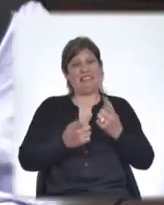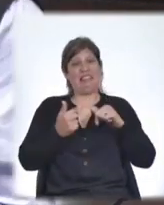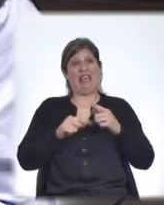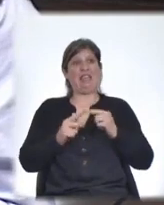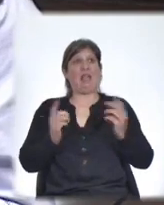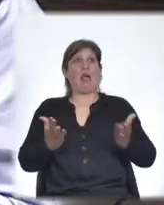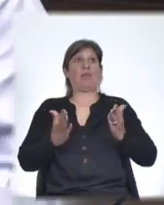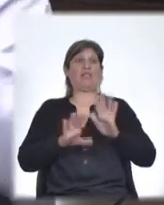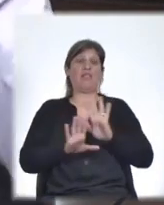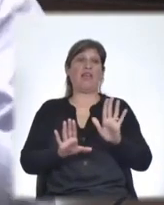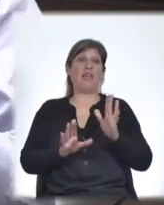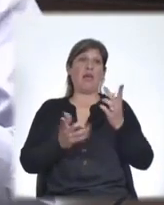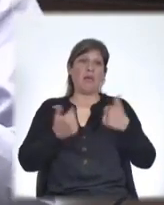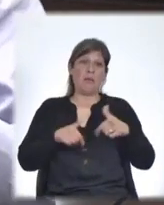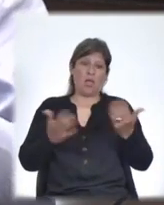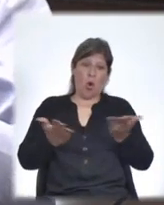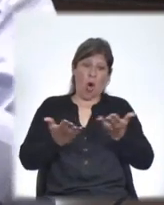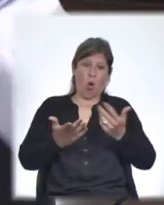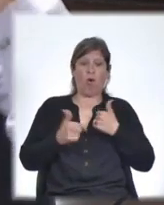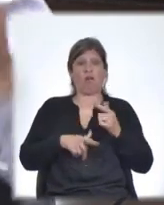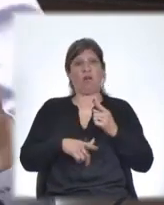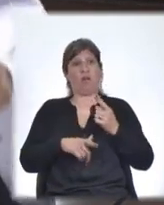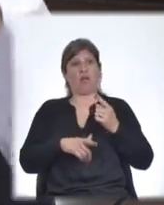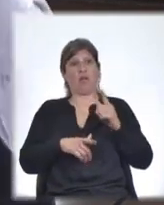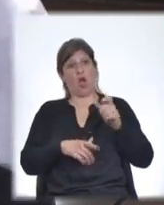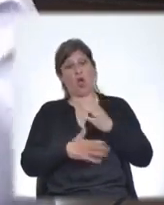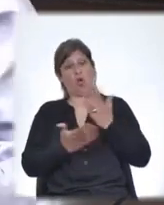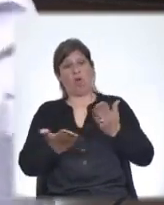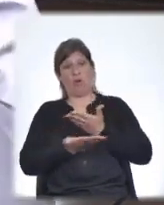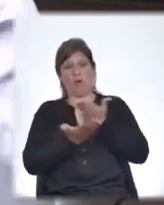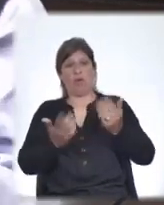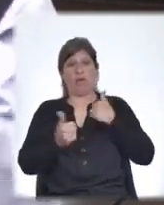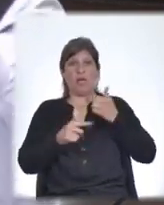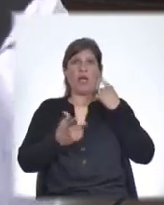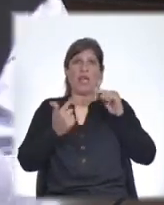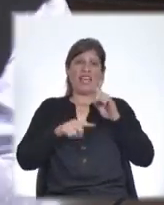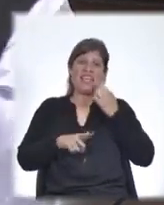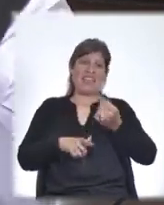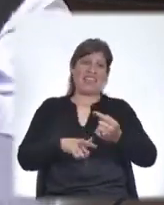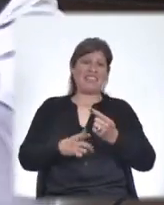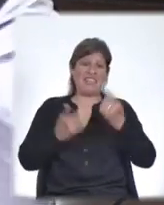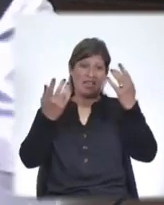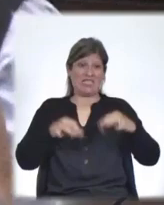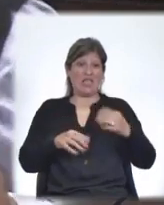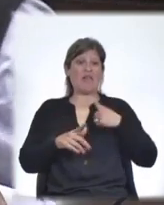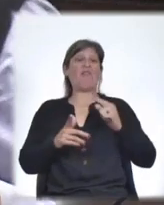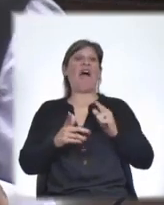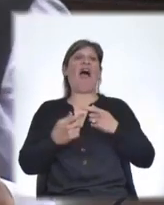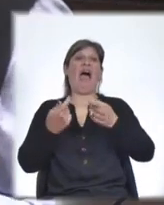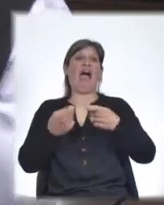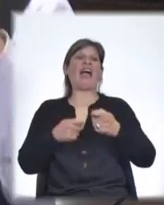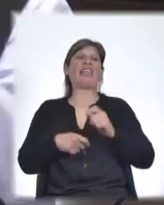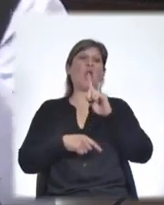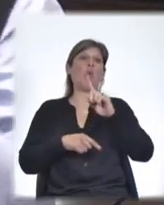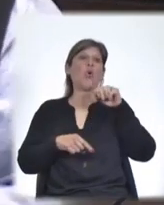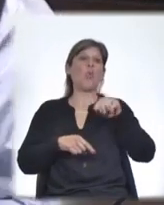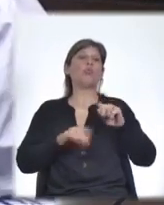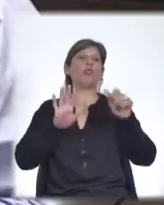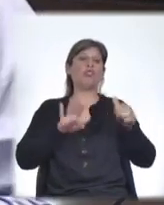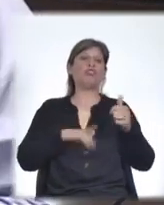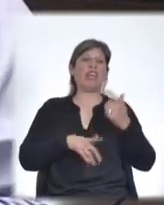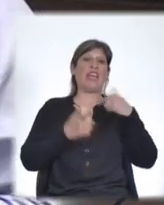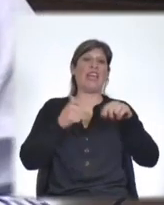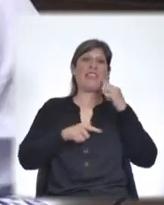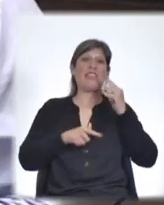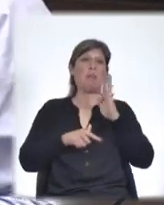es evidente que aún si se cumple lo que dice el gobierno, que va a gastar 1.7 del PBI, esos